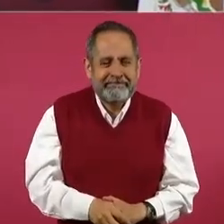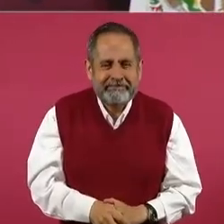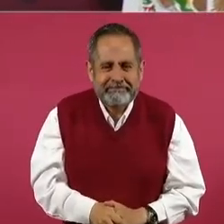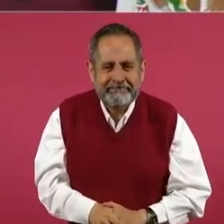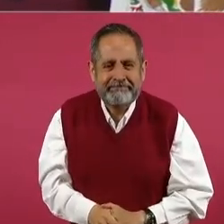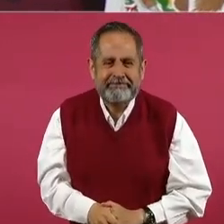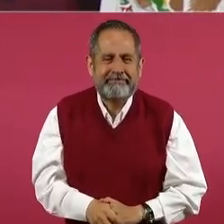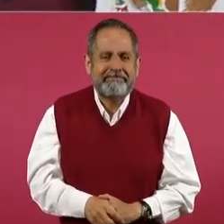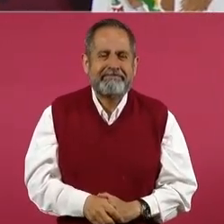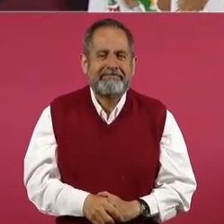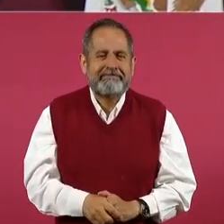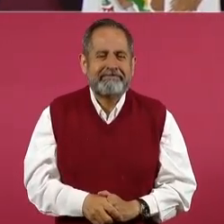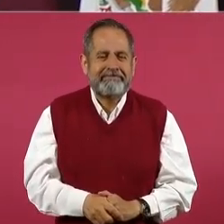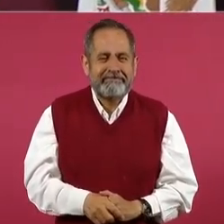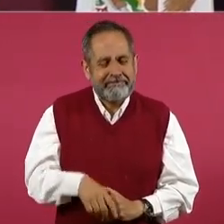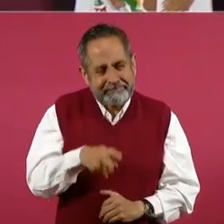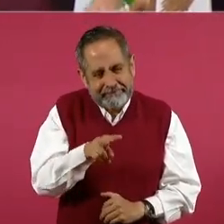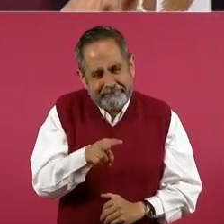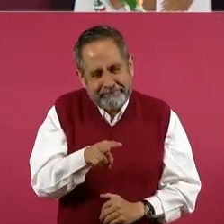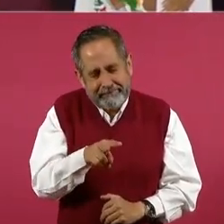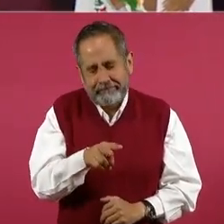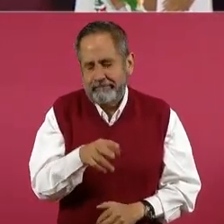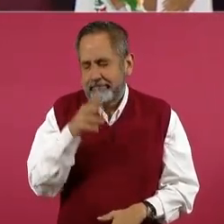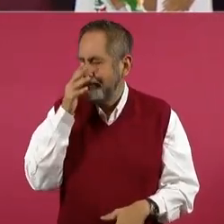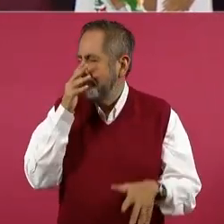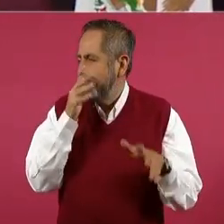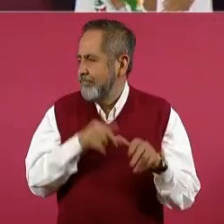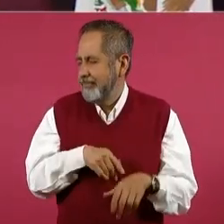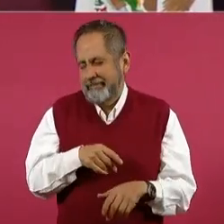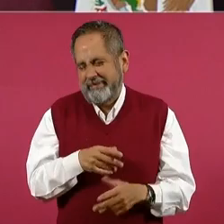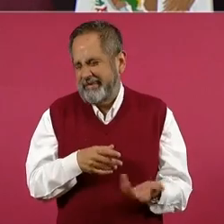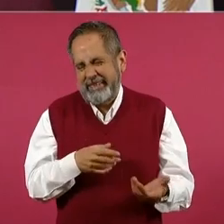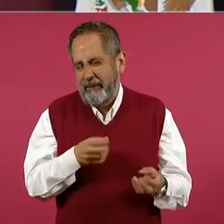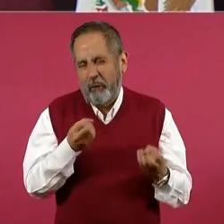hasta un poco de flojera, pues,